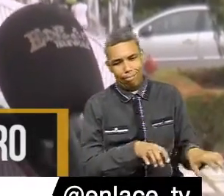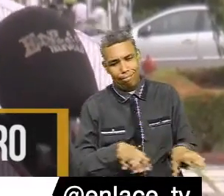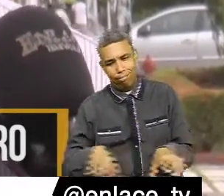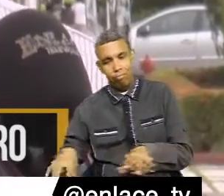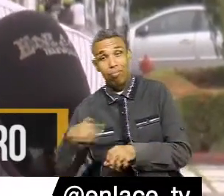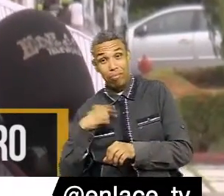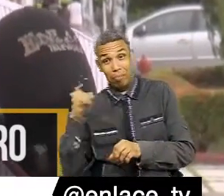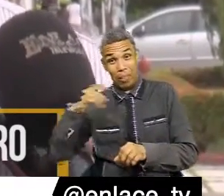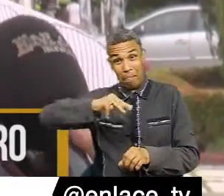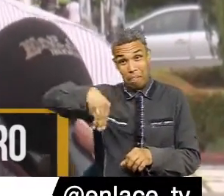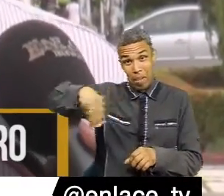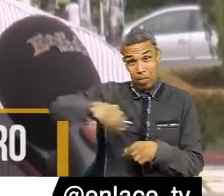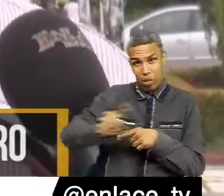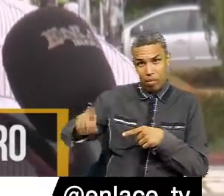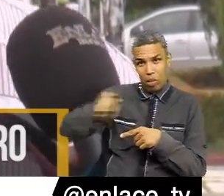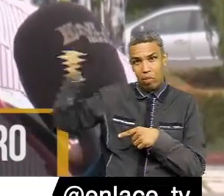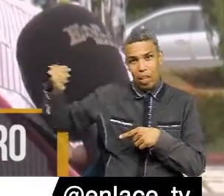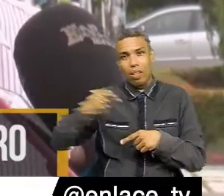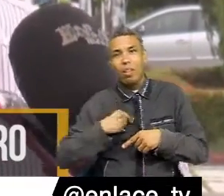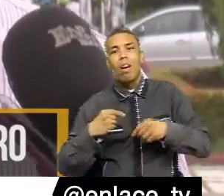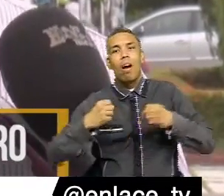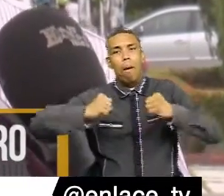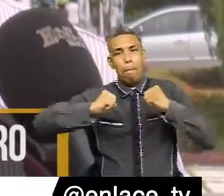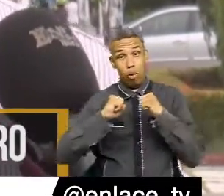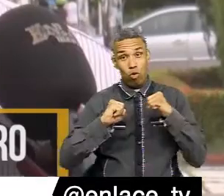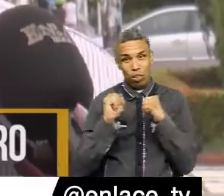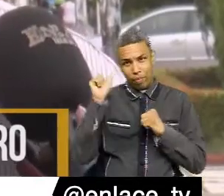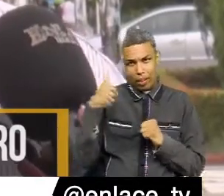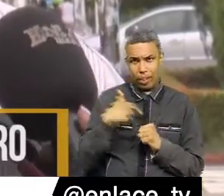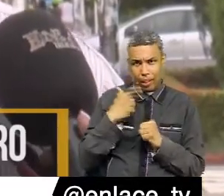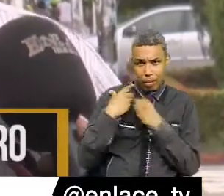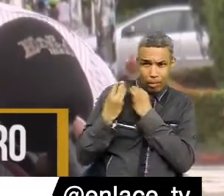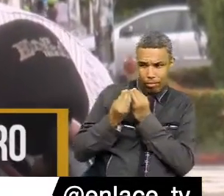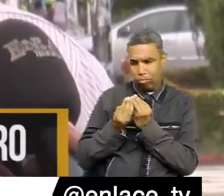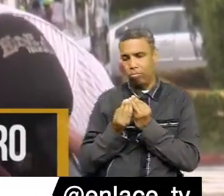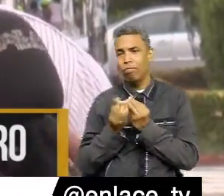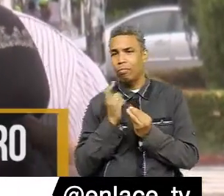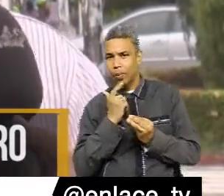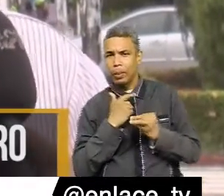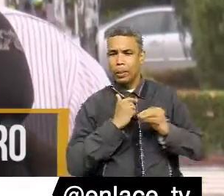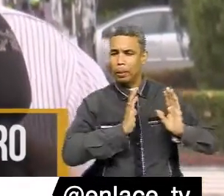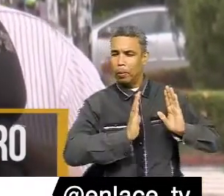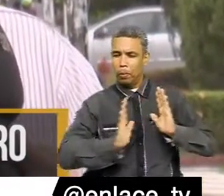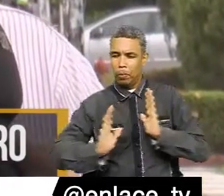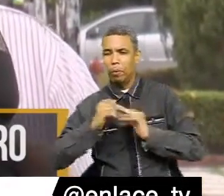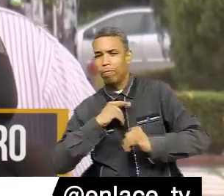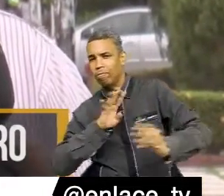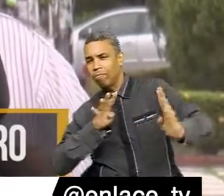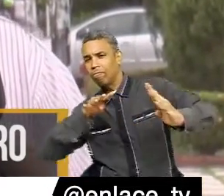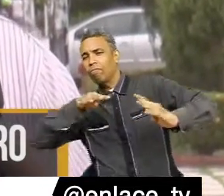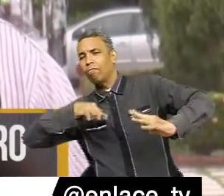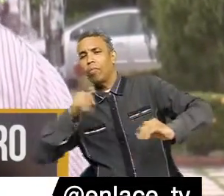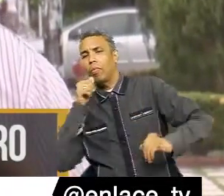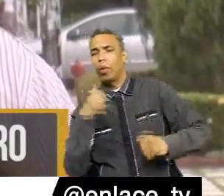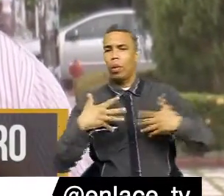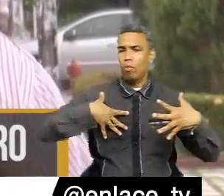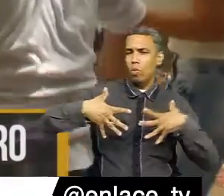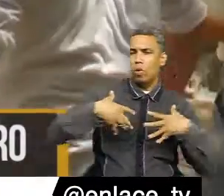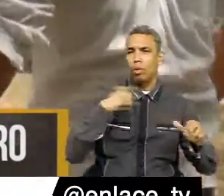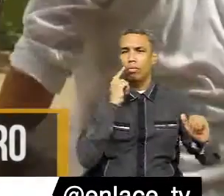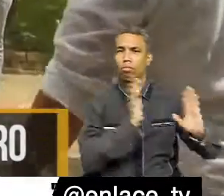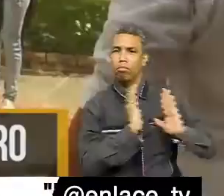esto del proceso de paz? Y Mochila presenta una propuesta fresca desde el punto de vista de los jóvenes